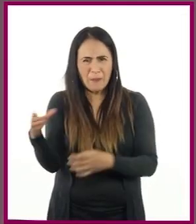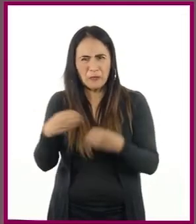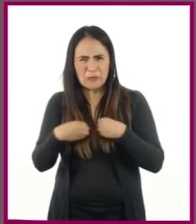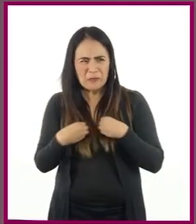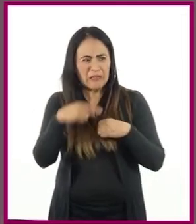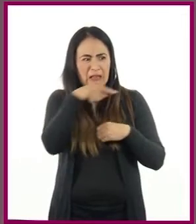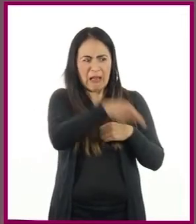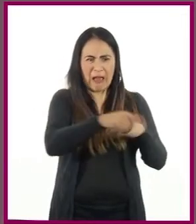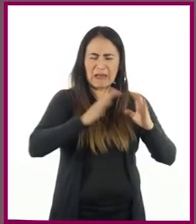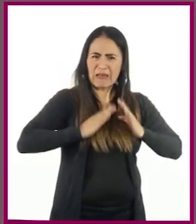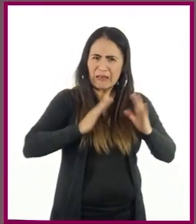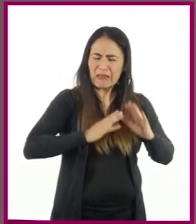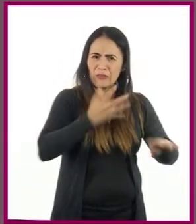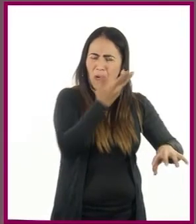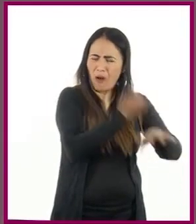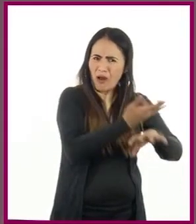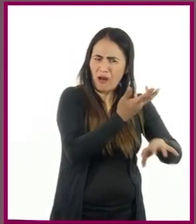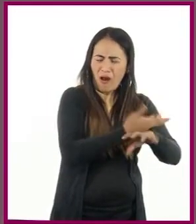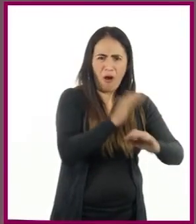más poderosos del mundo?